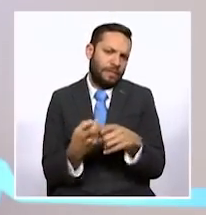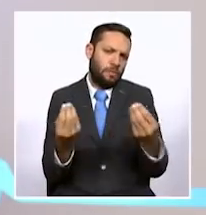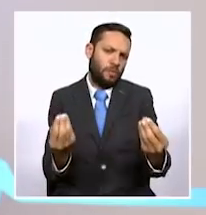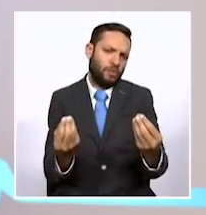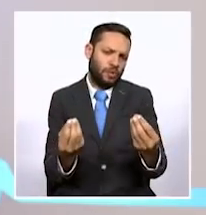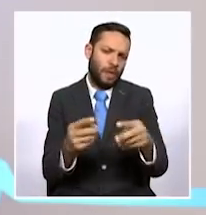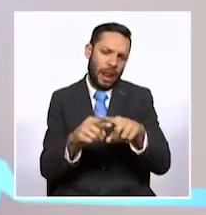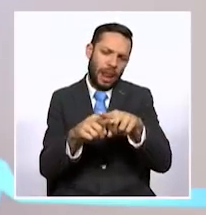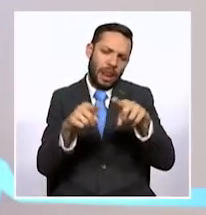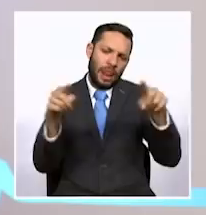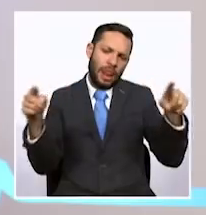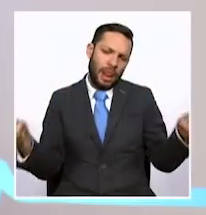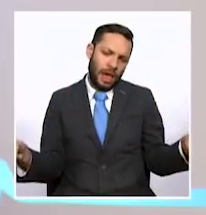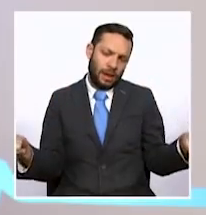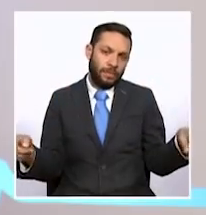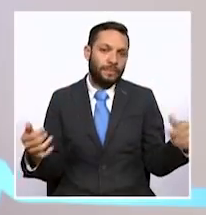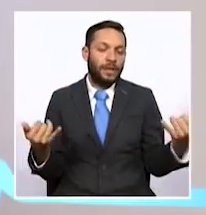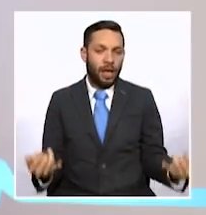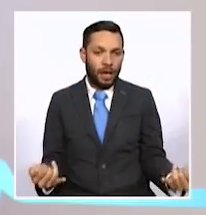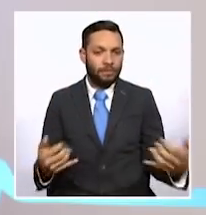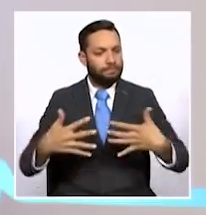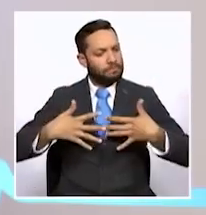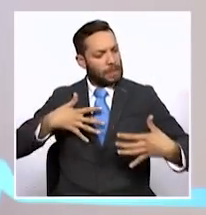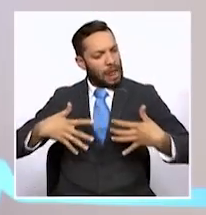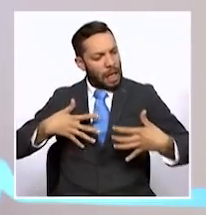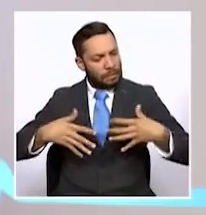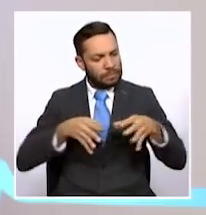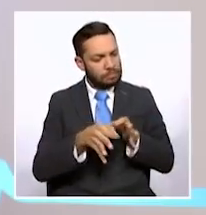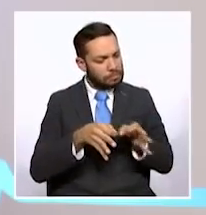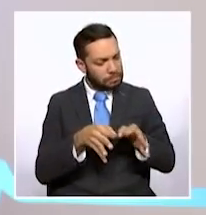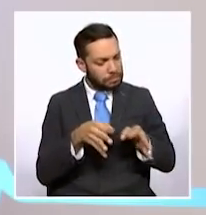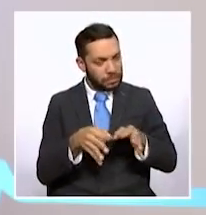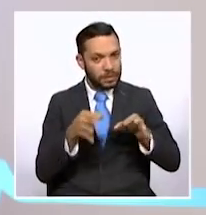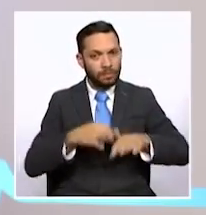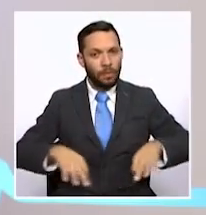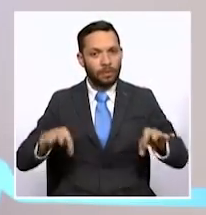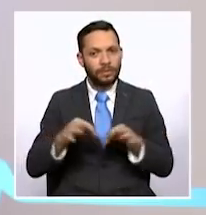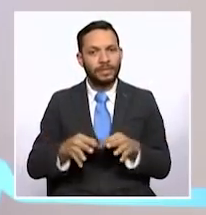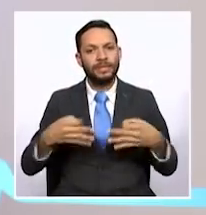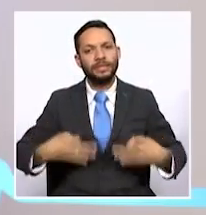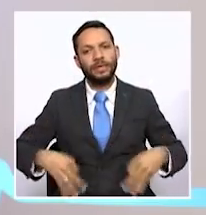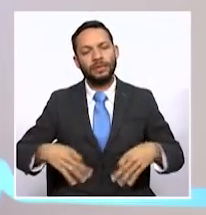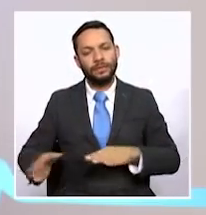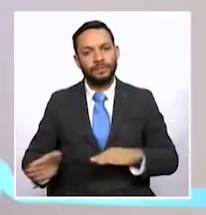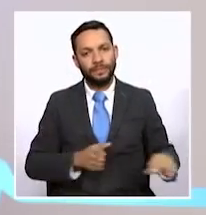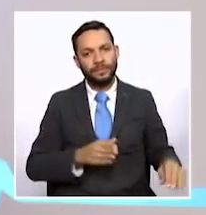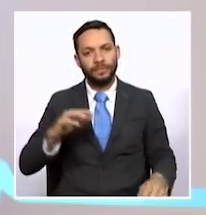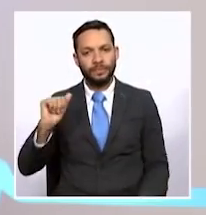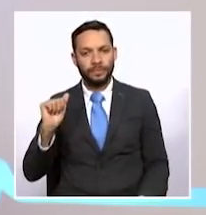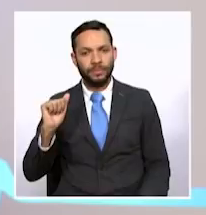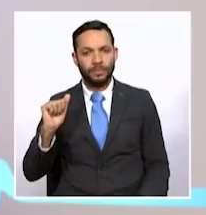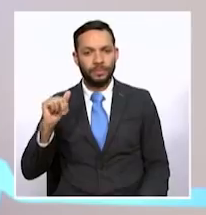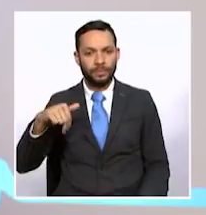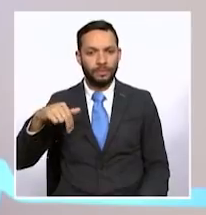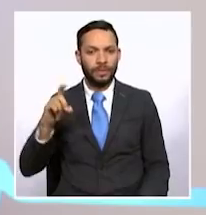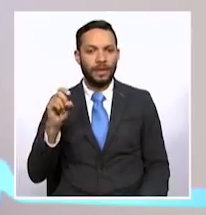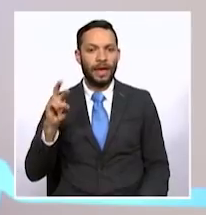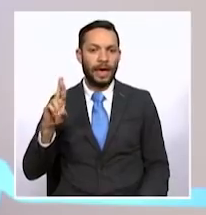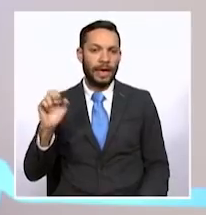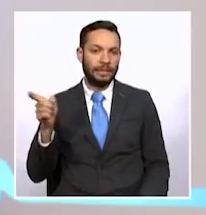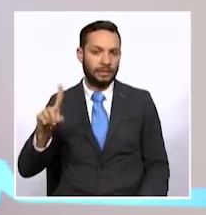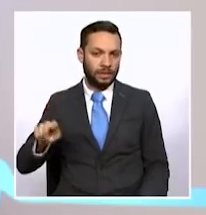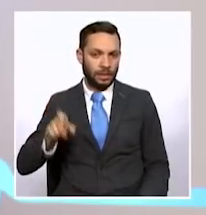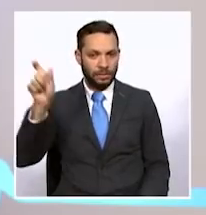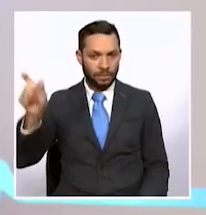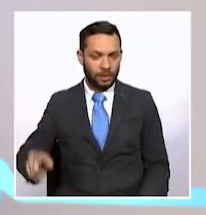y tratar de resumirlo de una manera muy didáctica. El doctor Andrés Felipe Aranzazu Toro es médico